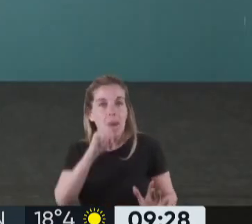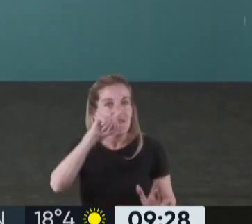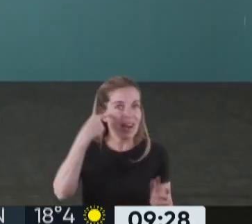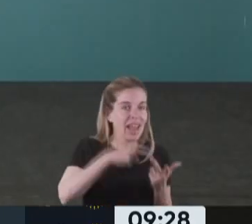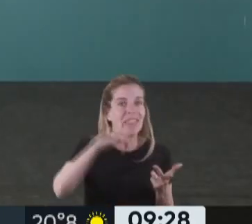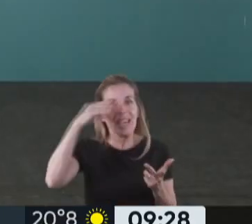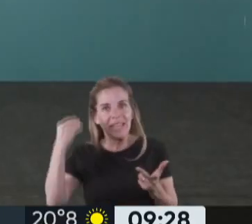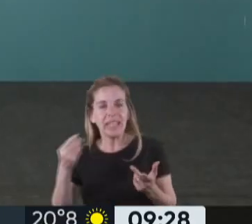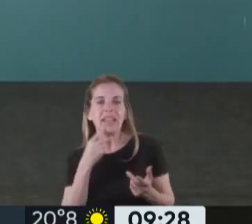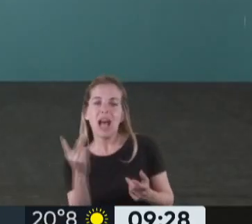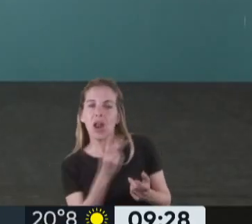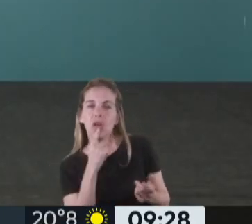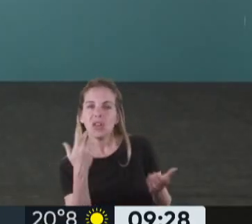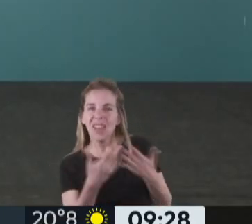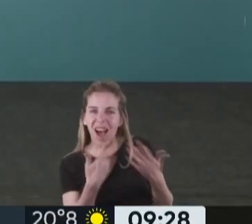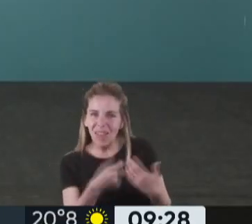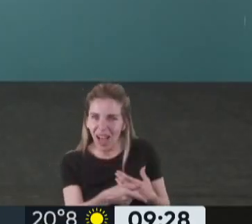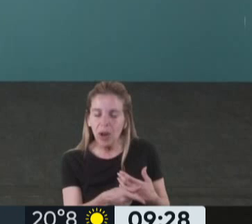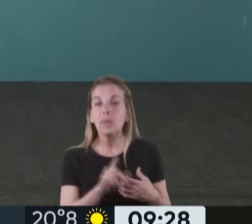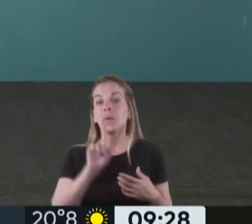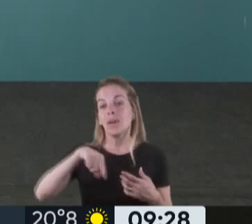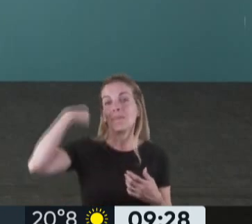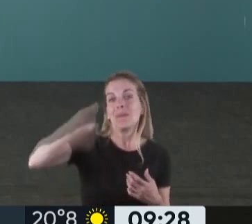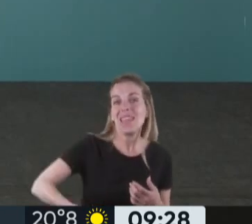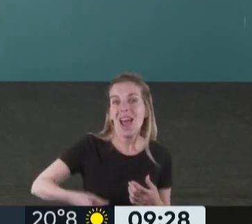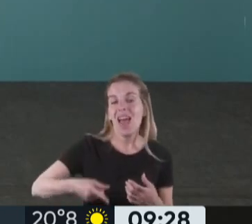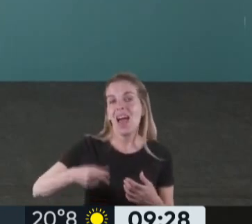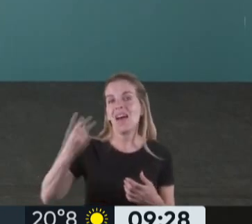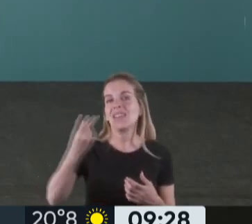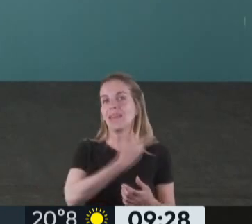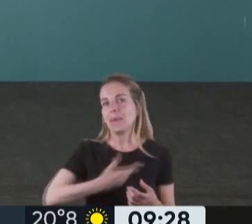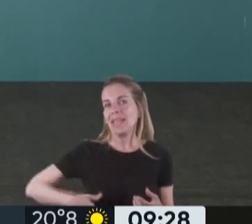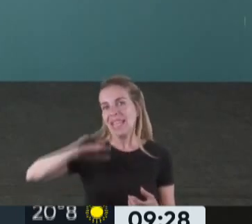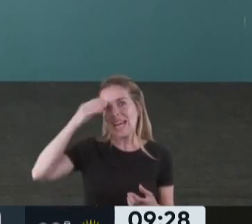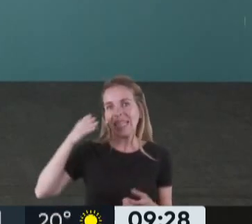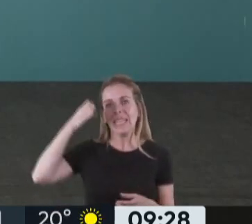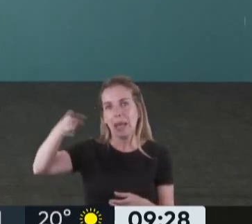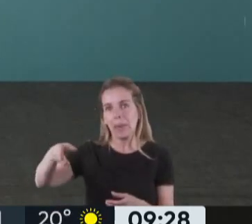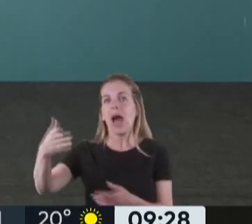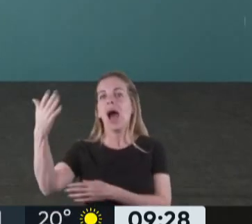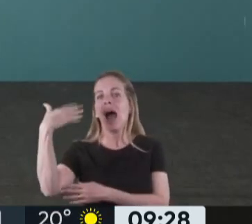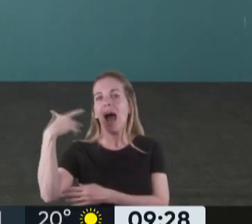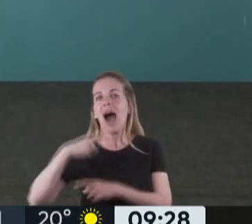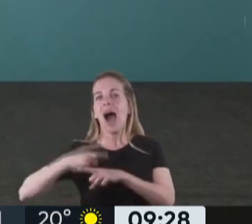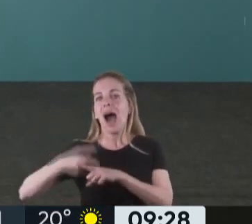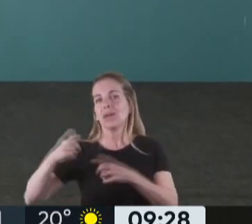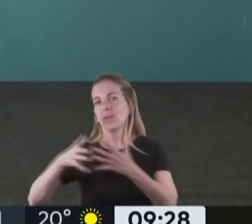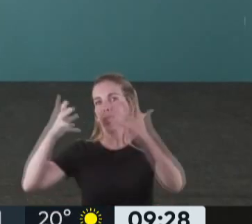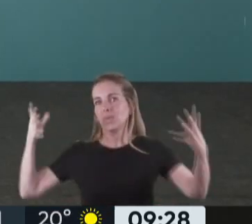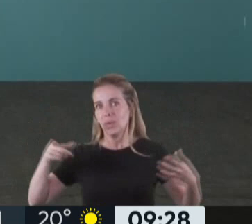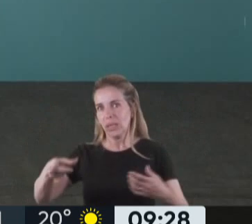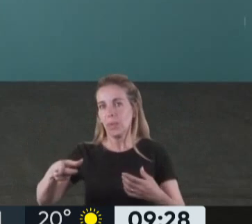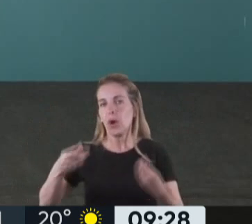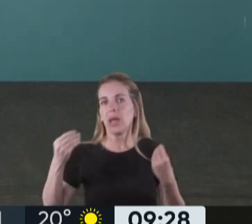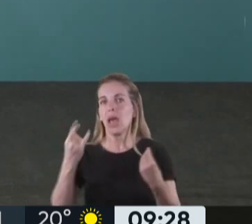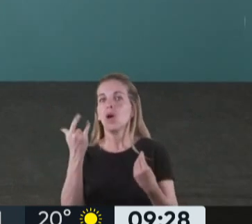un discurso, va a volver a mostrarse públicamente en un gremio como la UOM, que está pidiendo también un aumento salarial y están